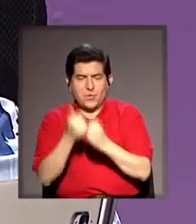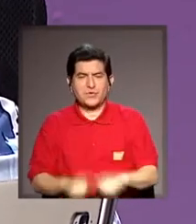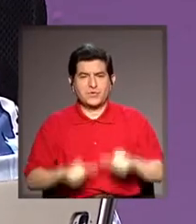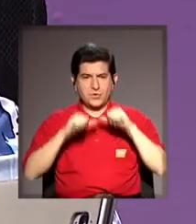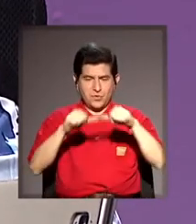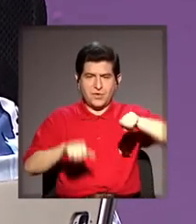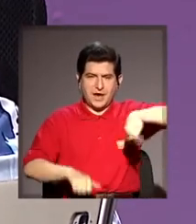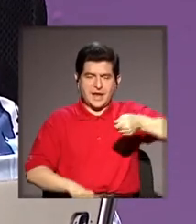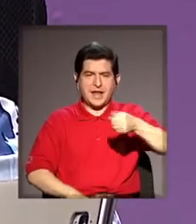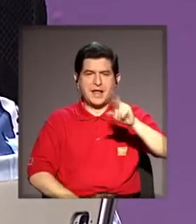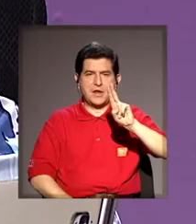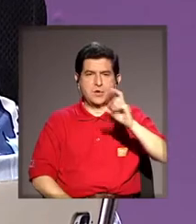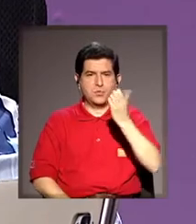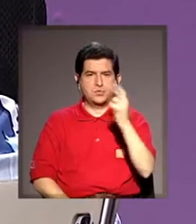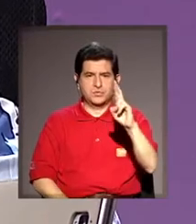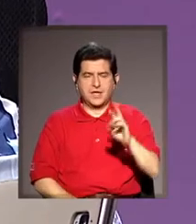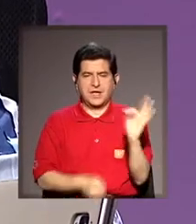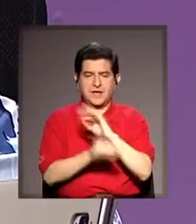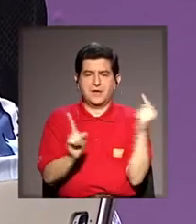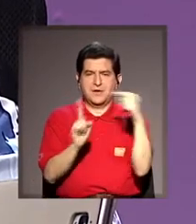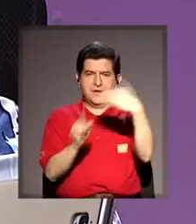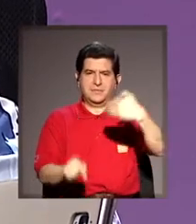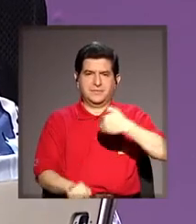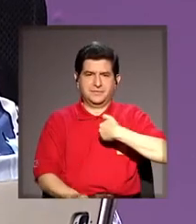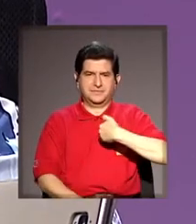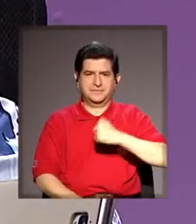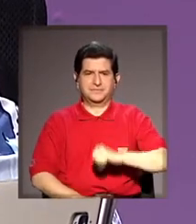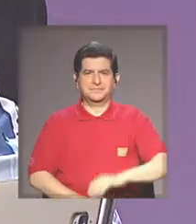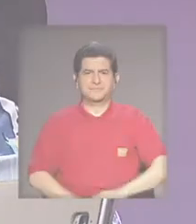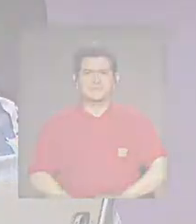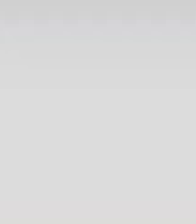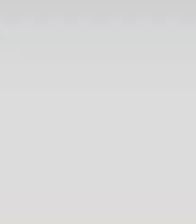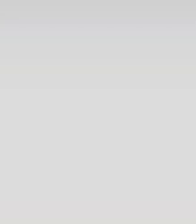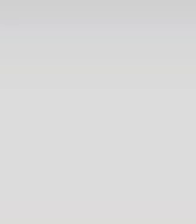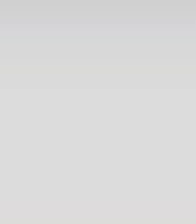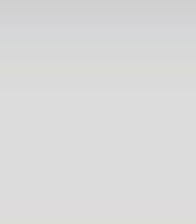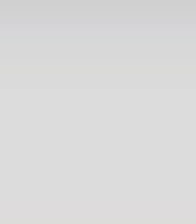desee con canal y cr televisión en sentido